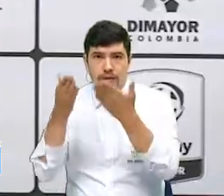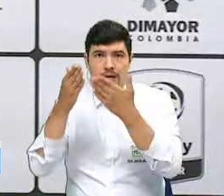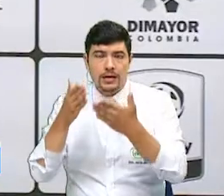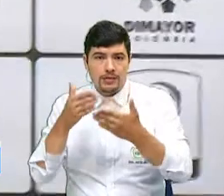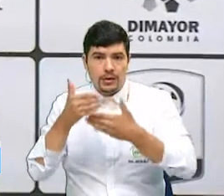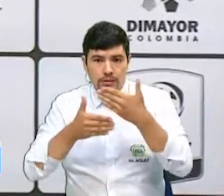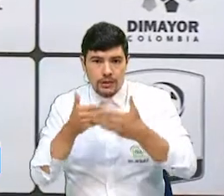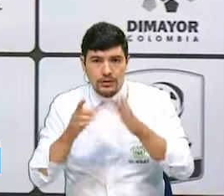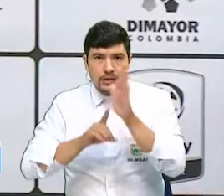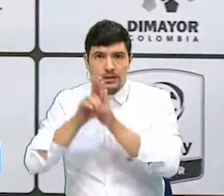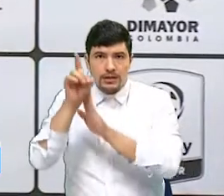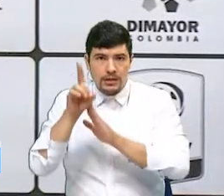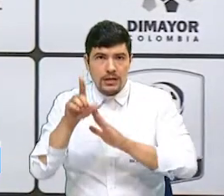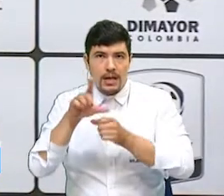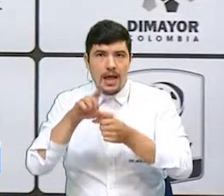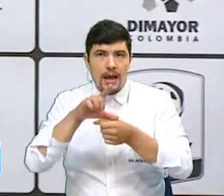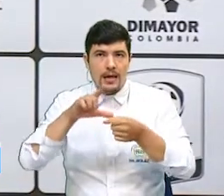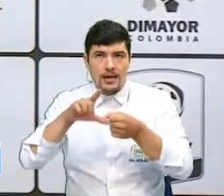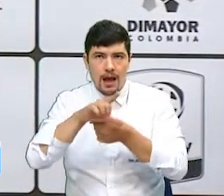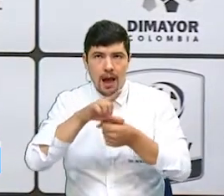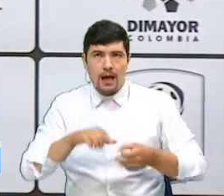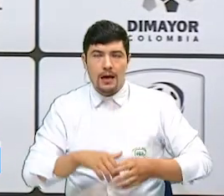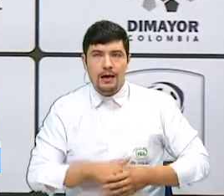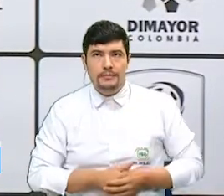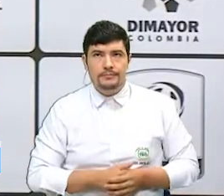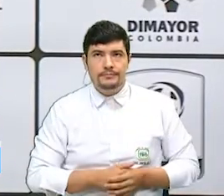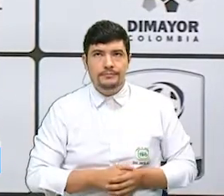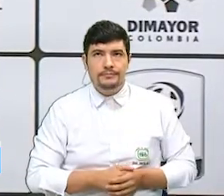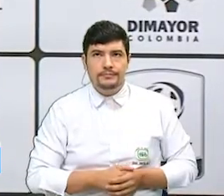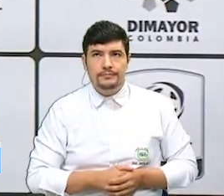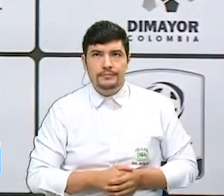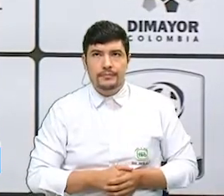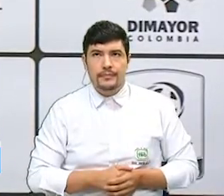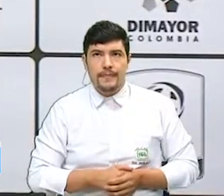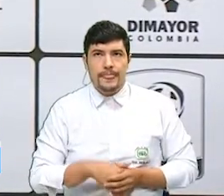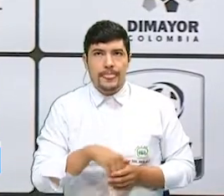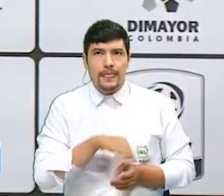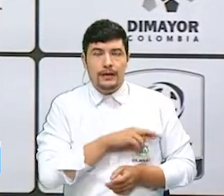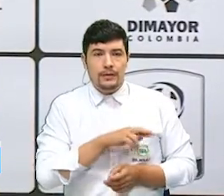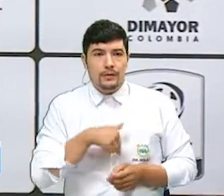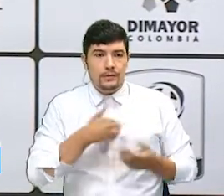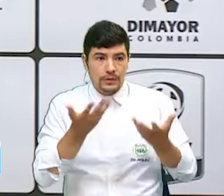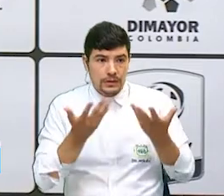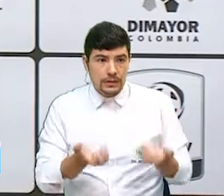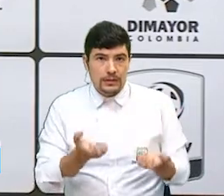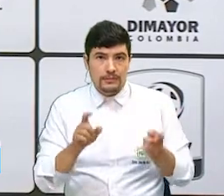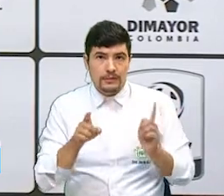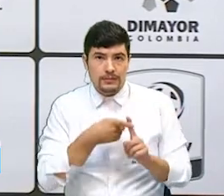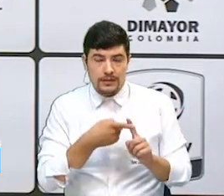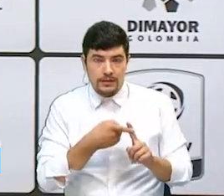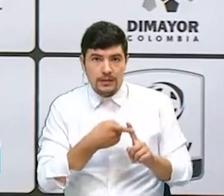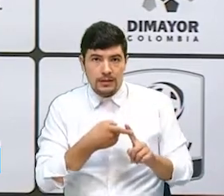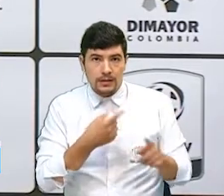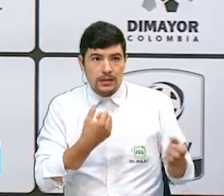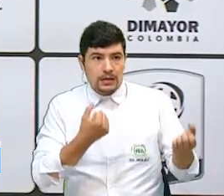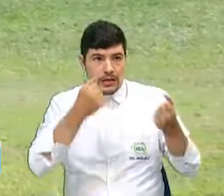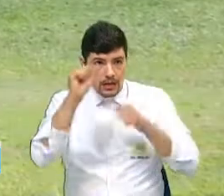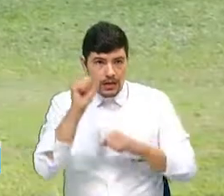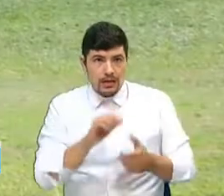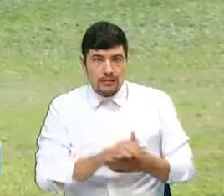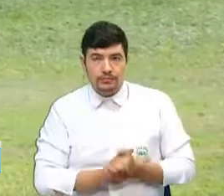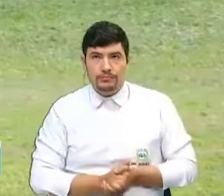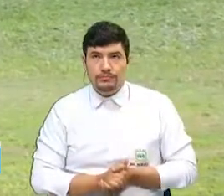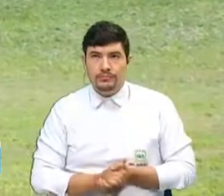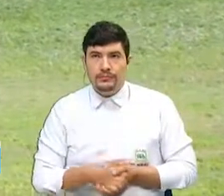es de firmar lo que queremos en Cúcuta, que sea el primer mojón. Y de aquí a más.